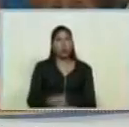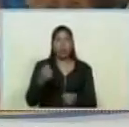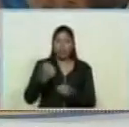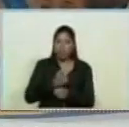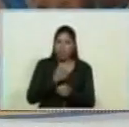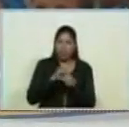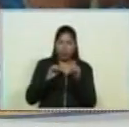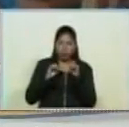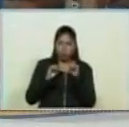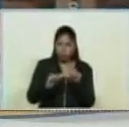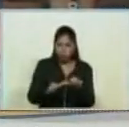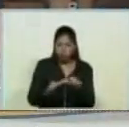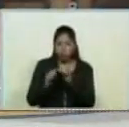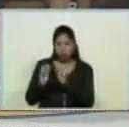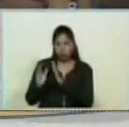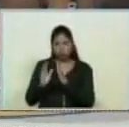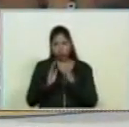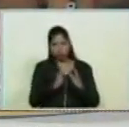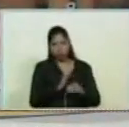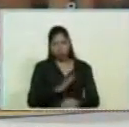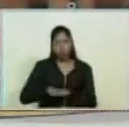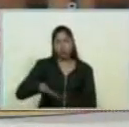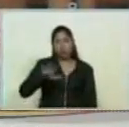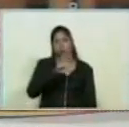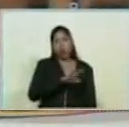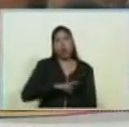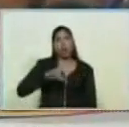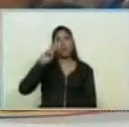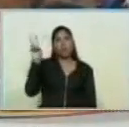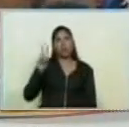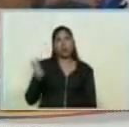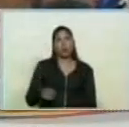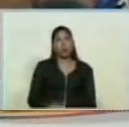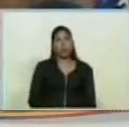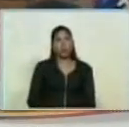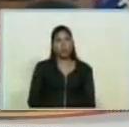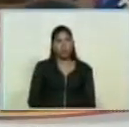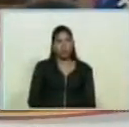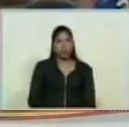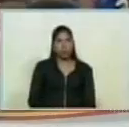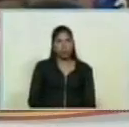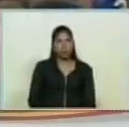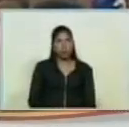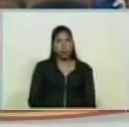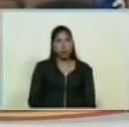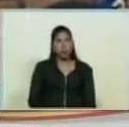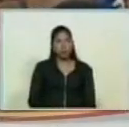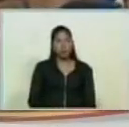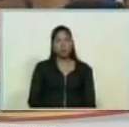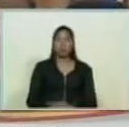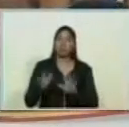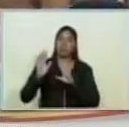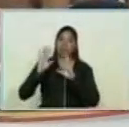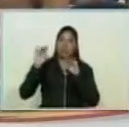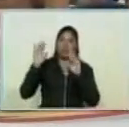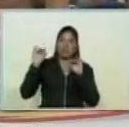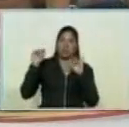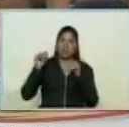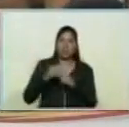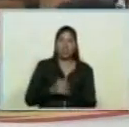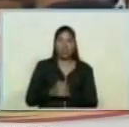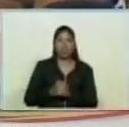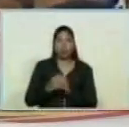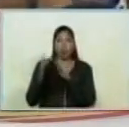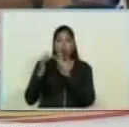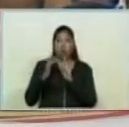trabajo organizativo en el territorio y igualmente de aseguramiento. Yo quiero, presidente, despedir este pase con la juventud y con esos